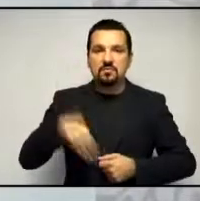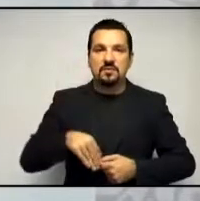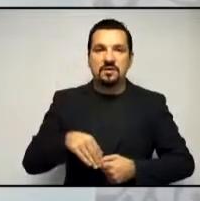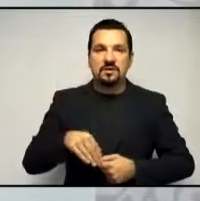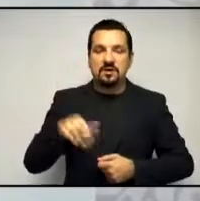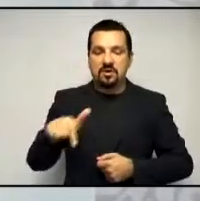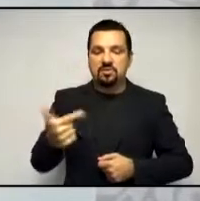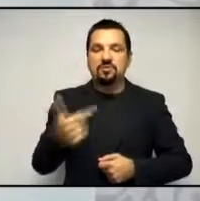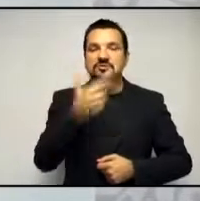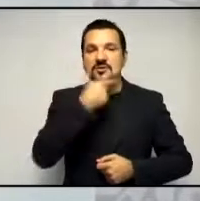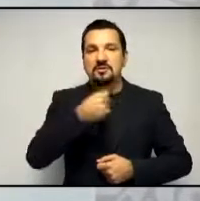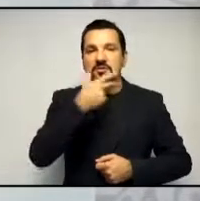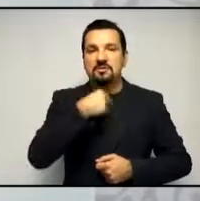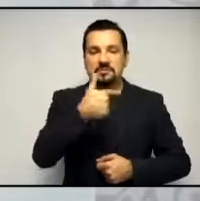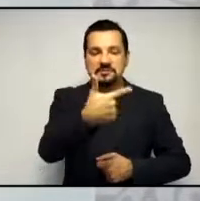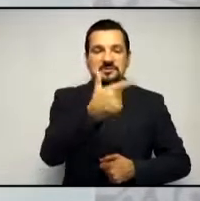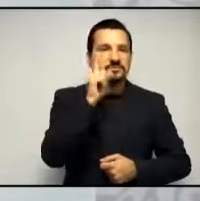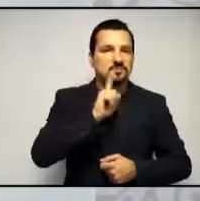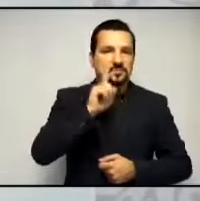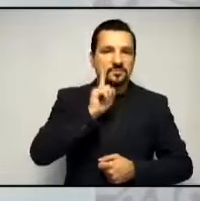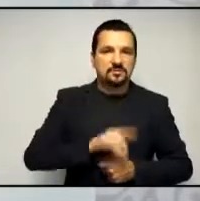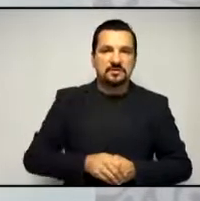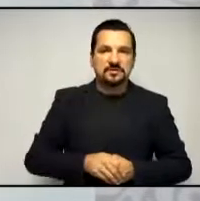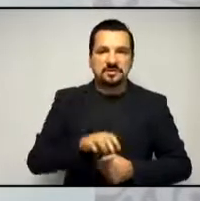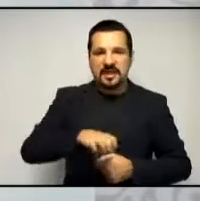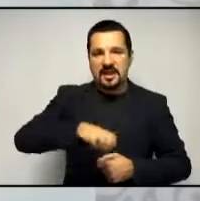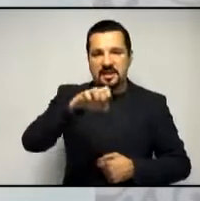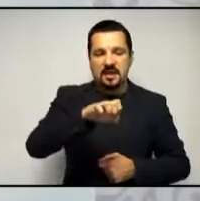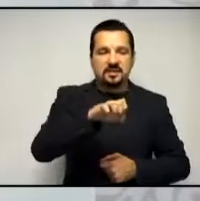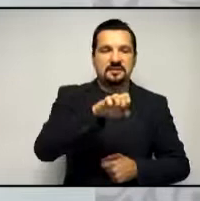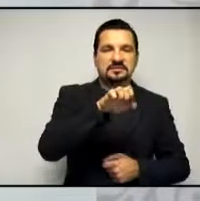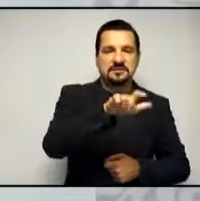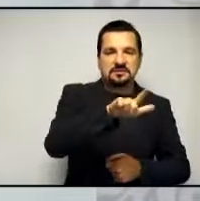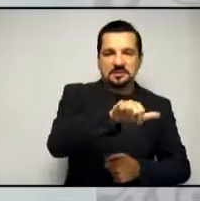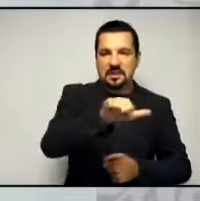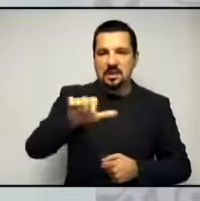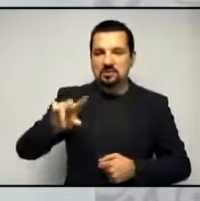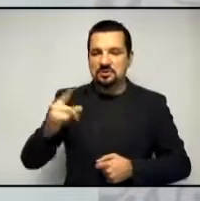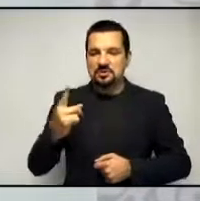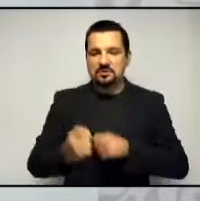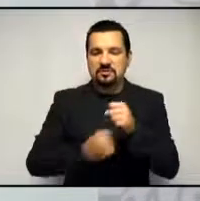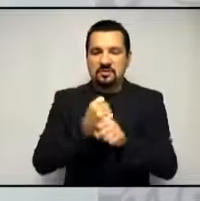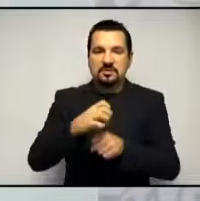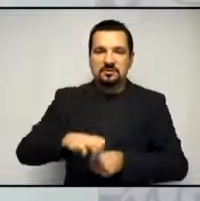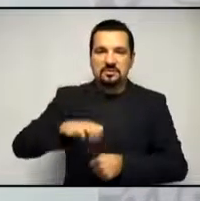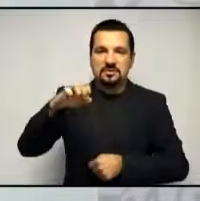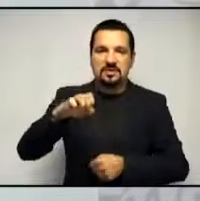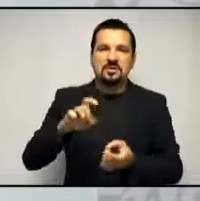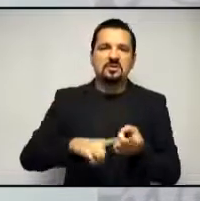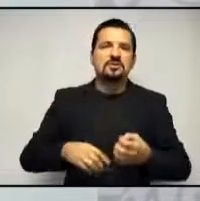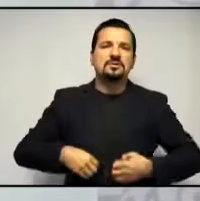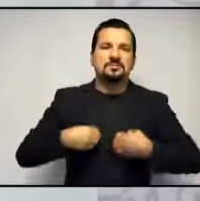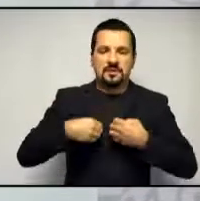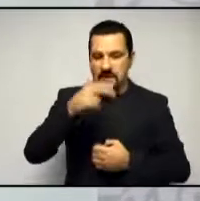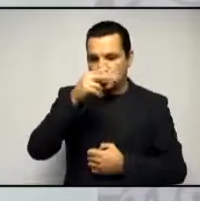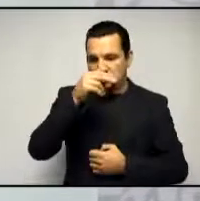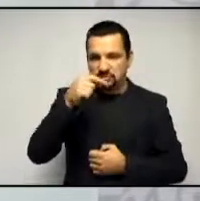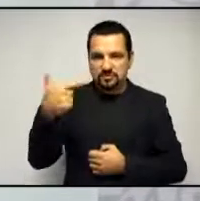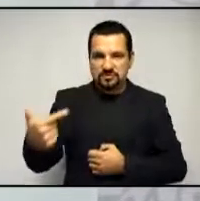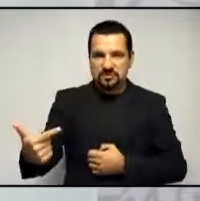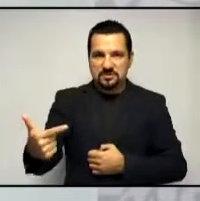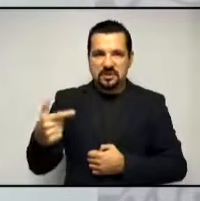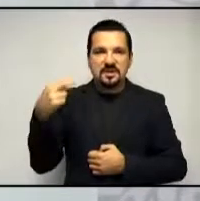12 moss hombres y siete mujeres entre 17 y 81 años de edad residentes de hermosillo 7